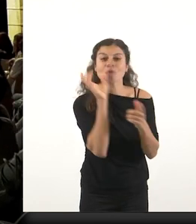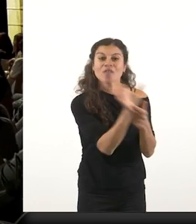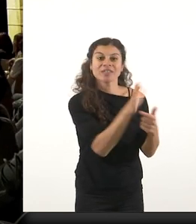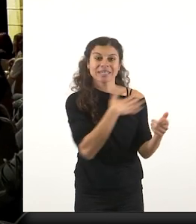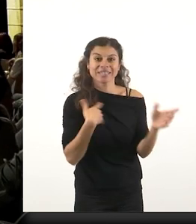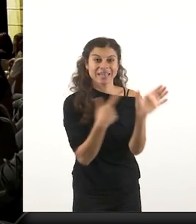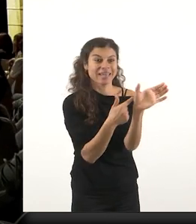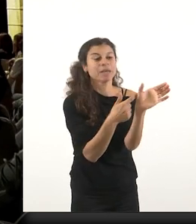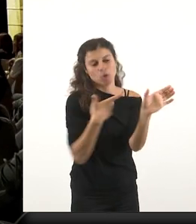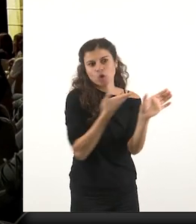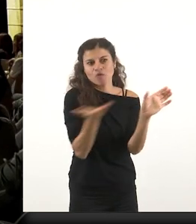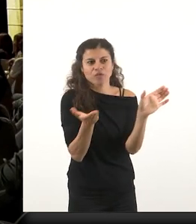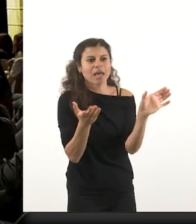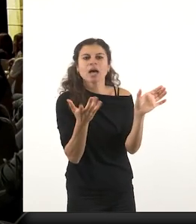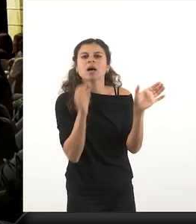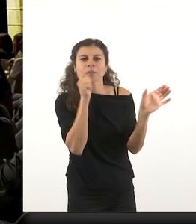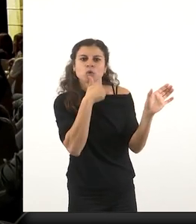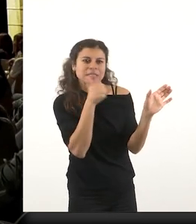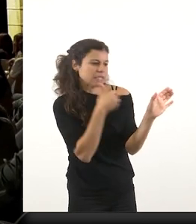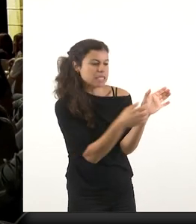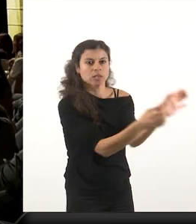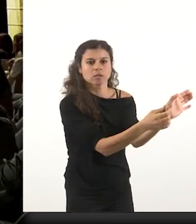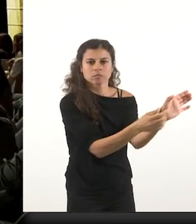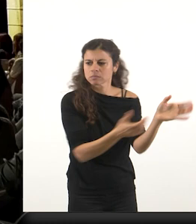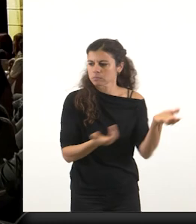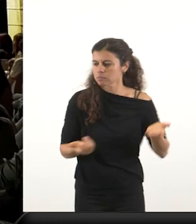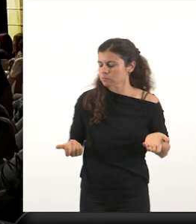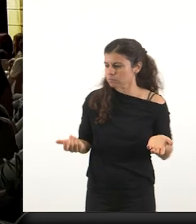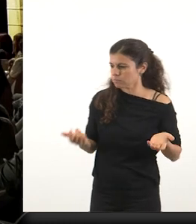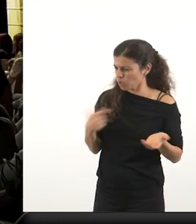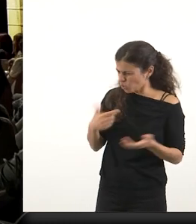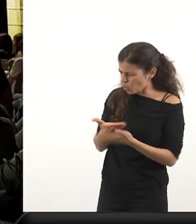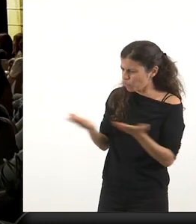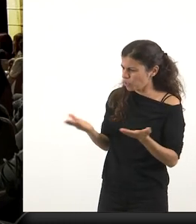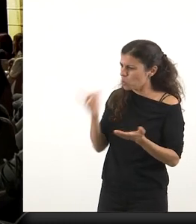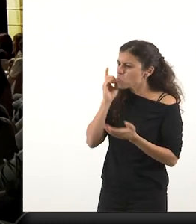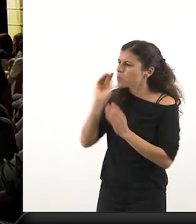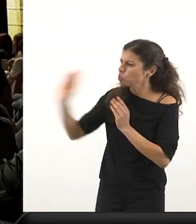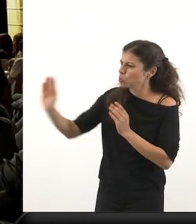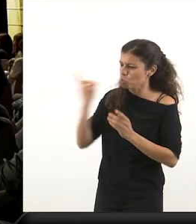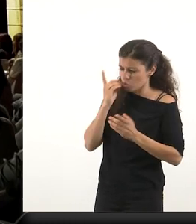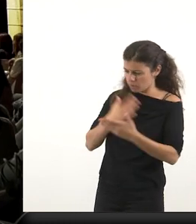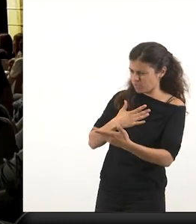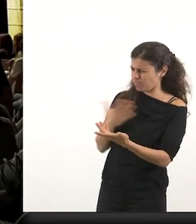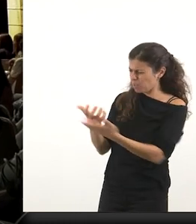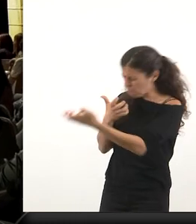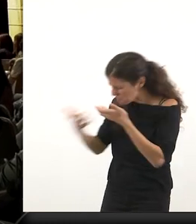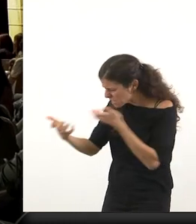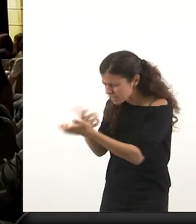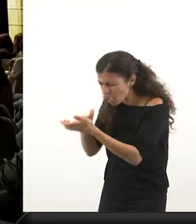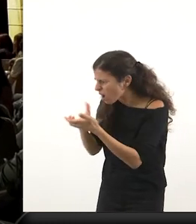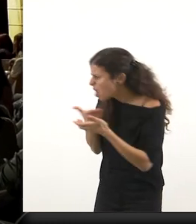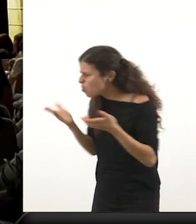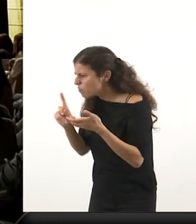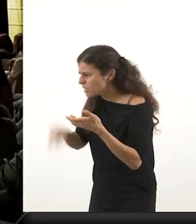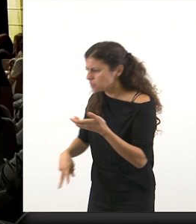móvil, para que confíe en mí, mis claves. Chiquilla, vamos a ver, si yo ya confío en ti. Tú tienes tu móvil, yo el mío, como nos pasemos el día entero mirándonos los móviles,